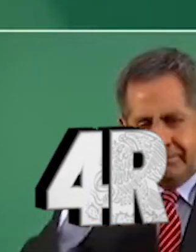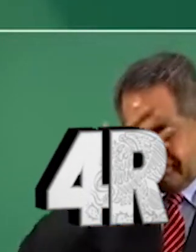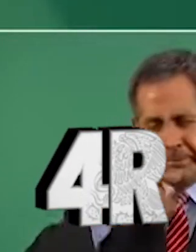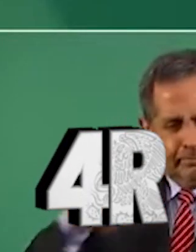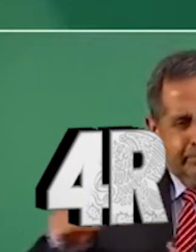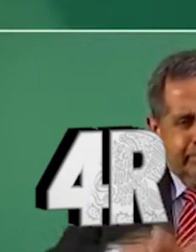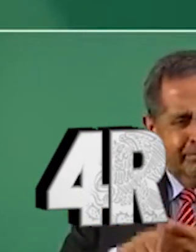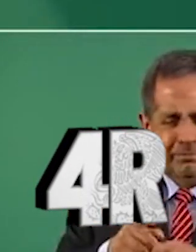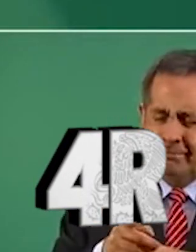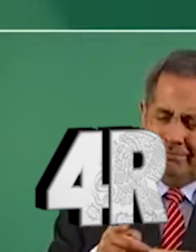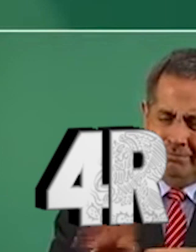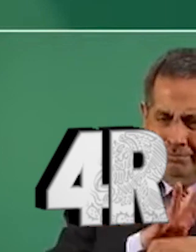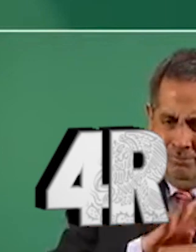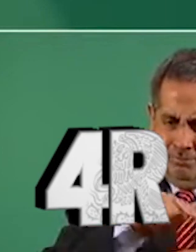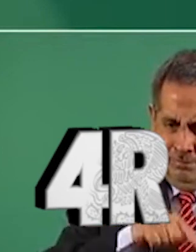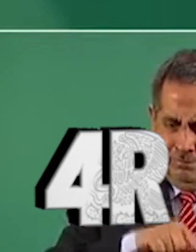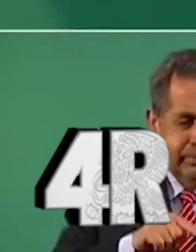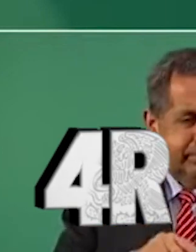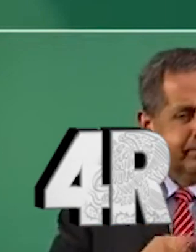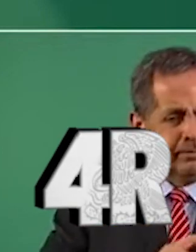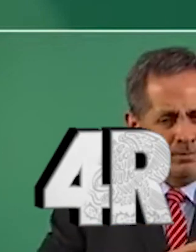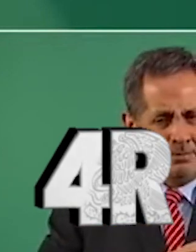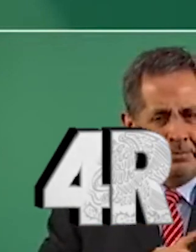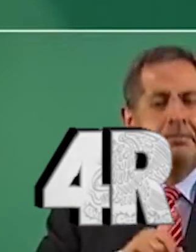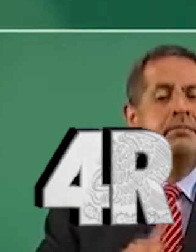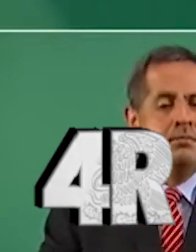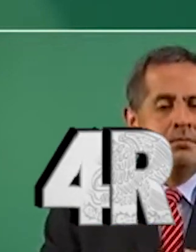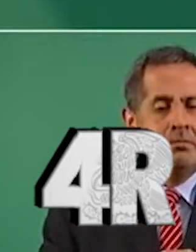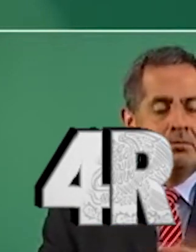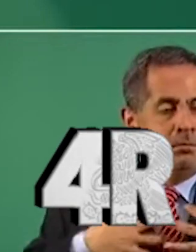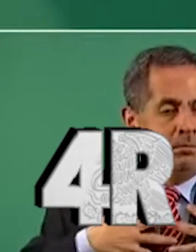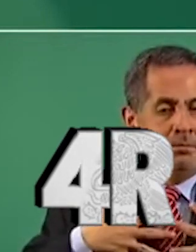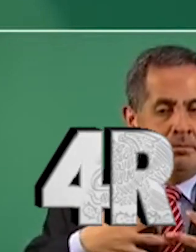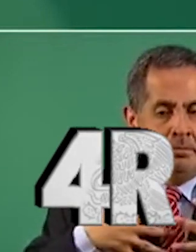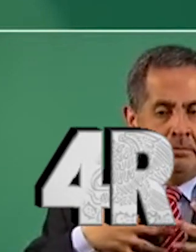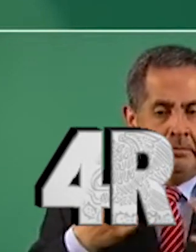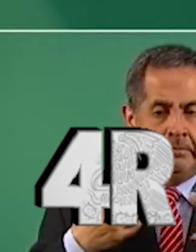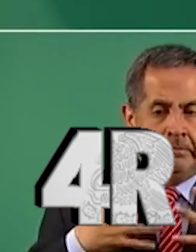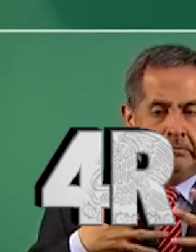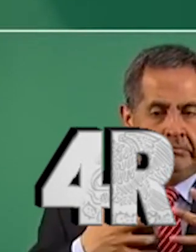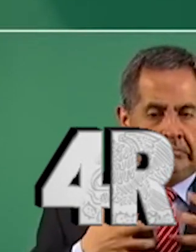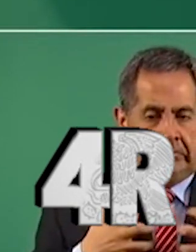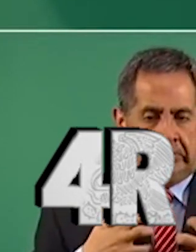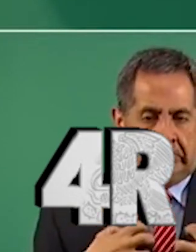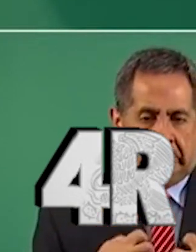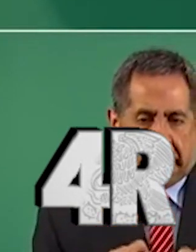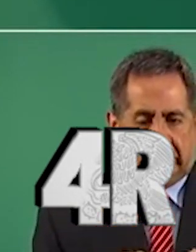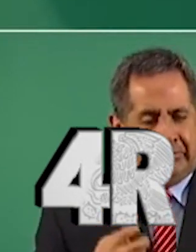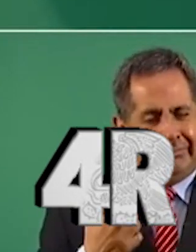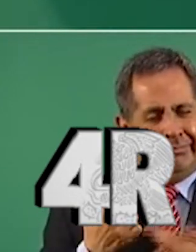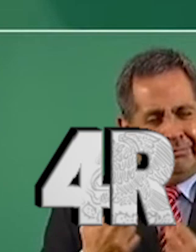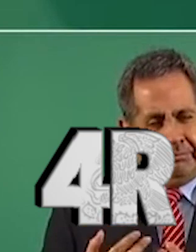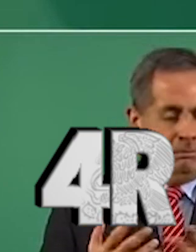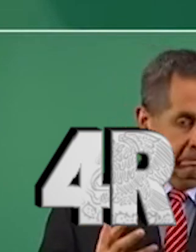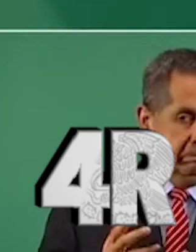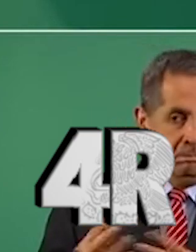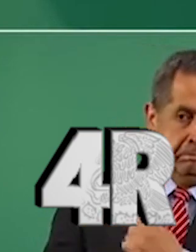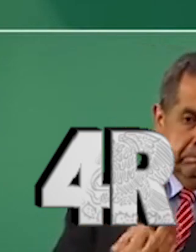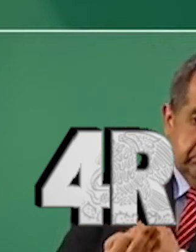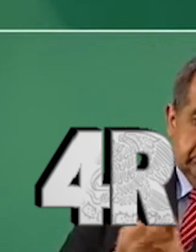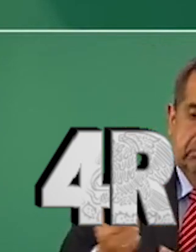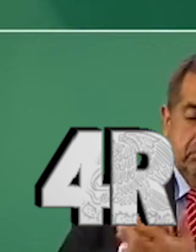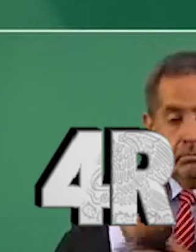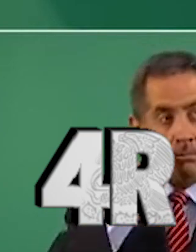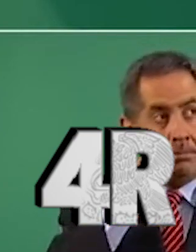porque ya lo vemos, amor con amor se paga. Los mexicanos estamos con el presidente Andrés Manuel y el presidente